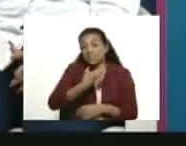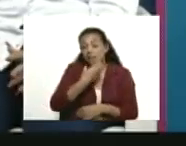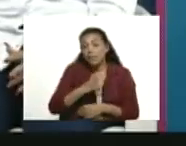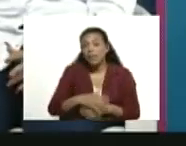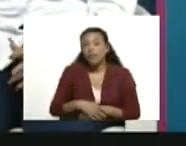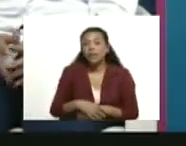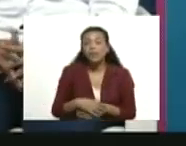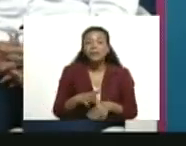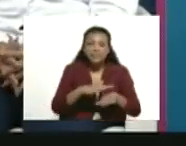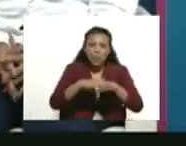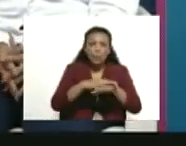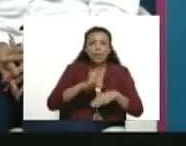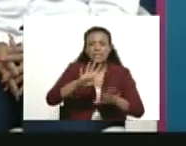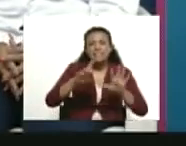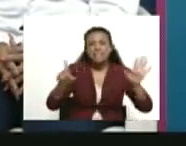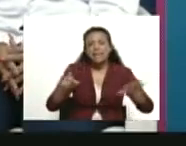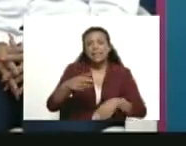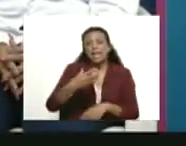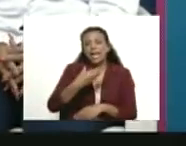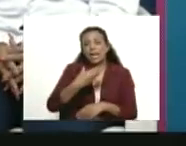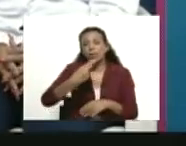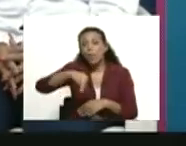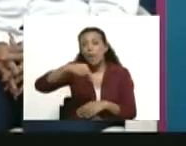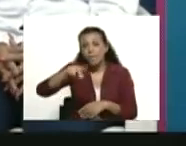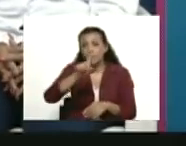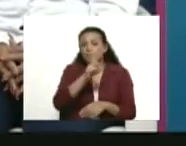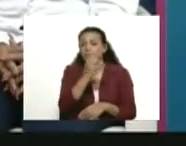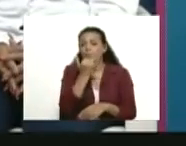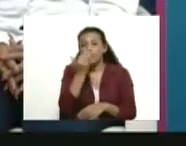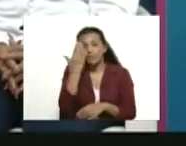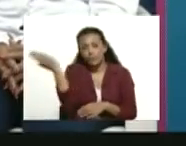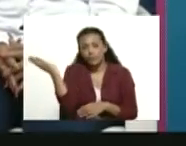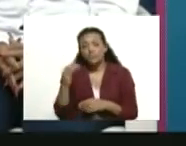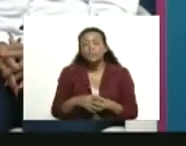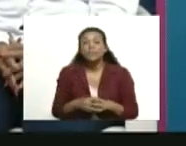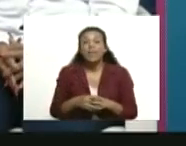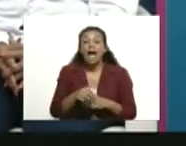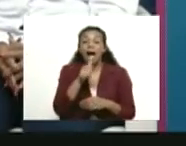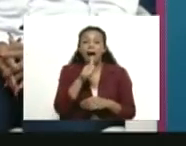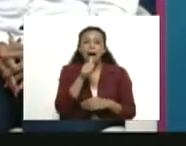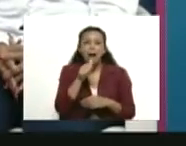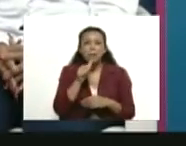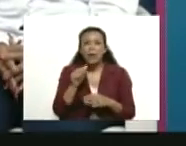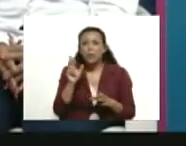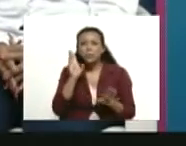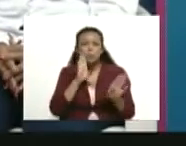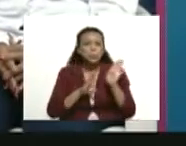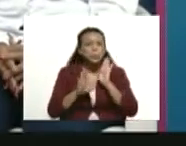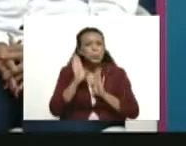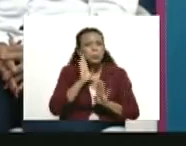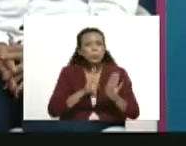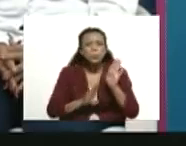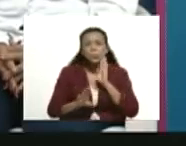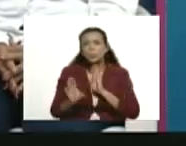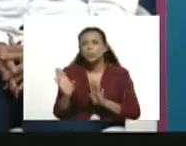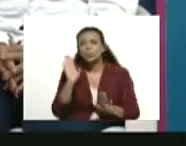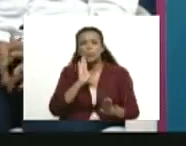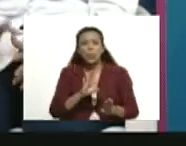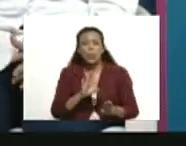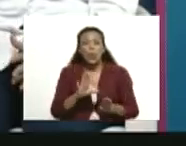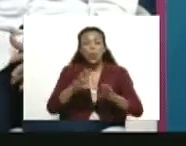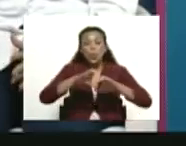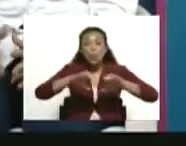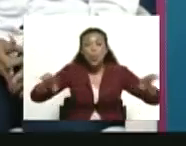tenían, 16 de noviembre, tenían allí agua salubre desde hace muchos años. Verdad. Y